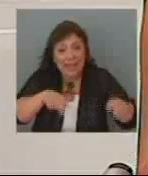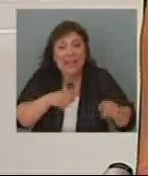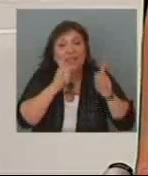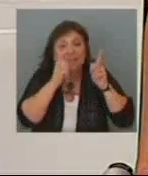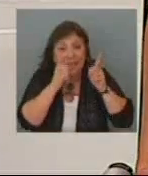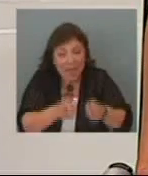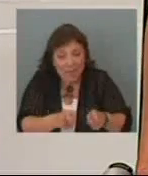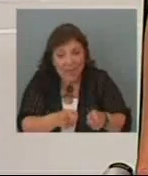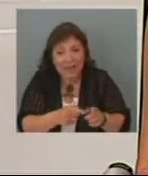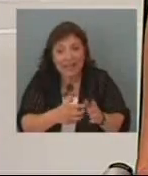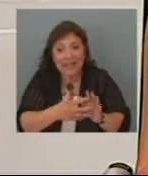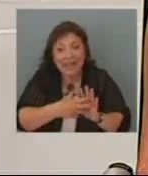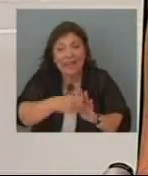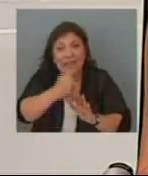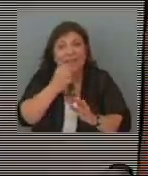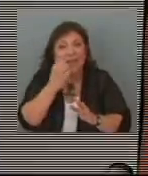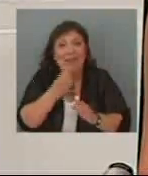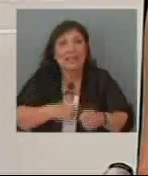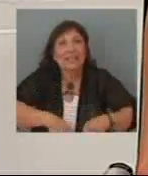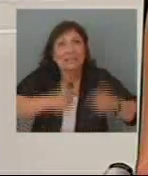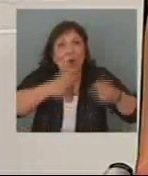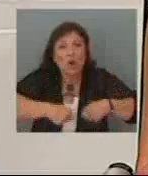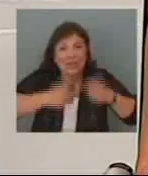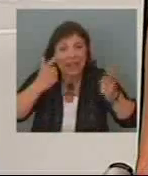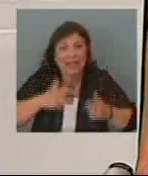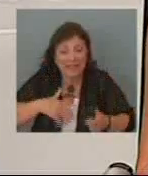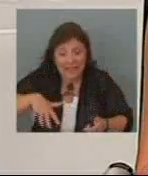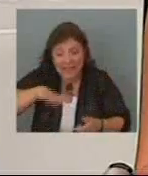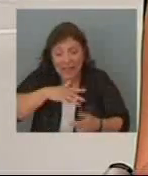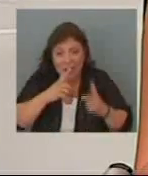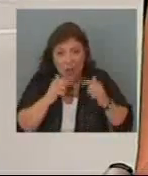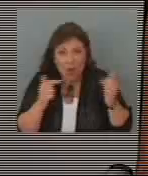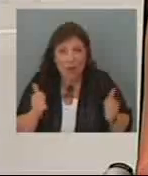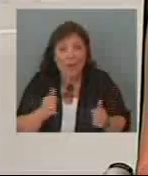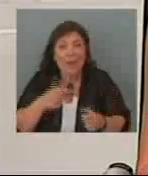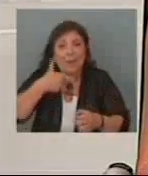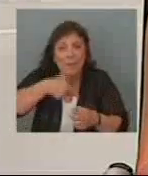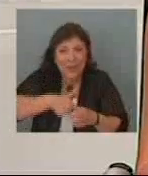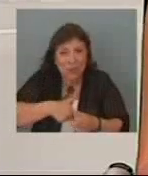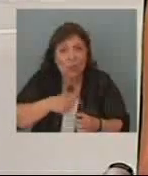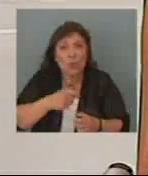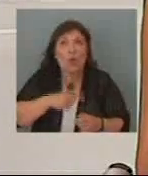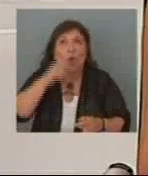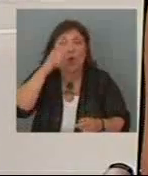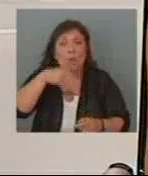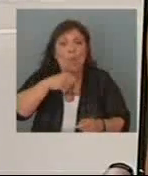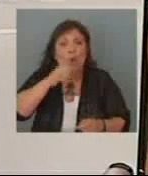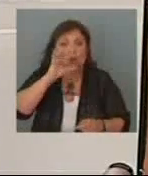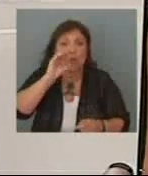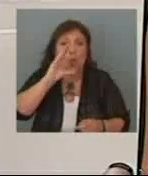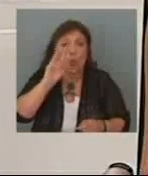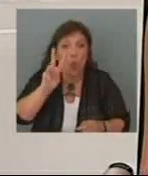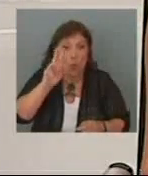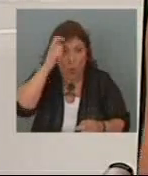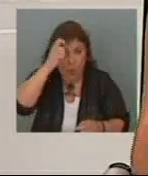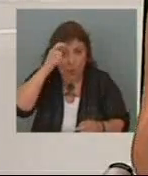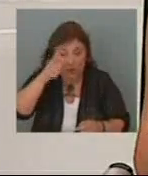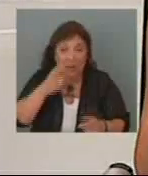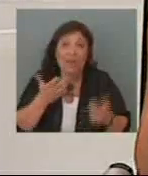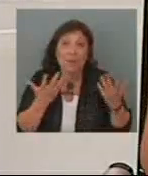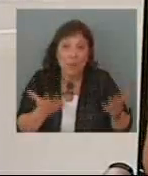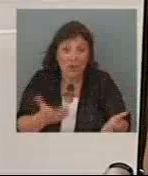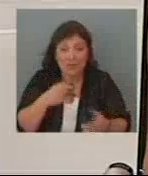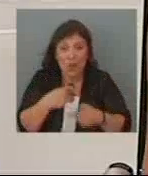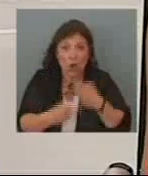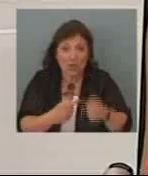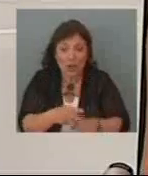también saca buena parte de sus exportaciones, de su mercadería, incluido el petróleo, Moscú, ¿verdad? Por tanto, para Moscú es importante